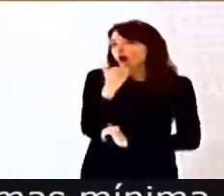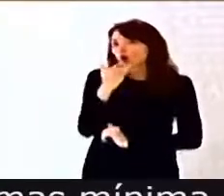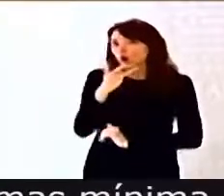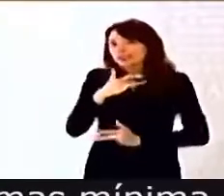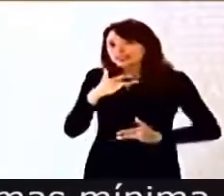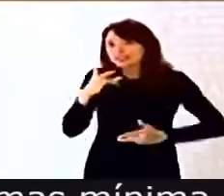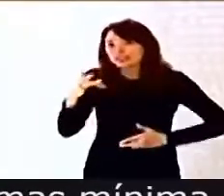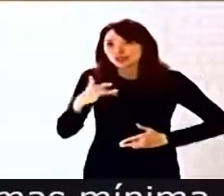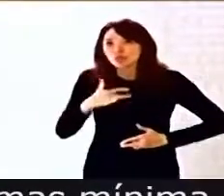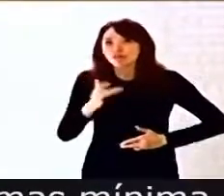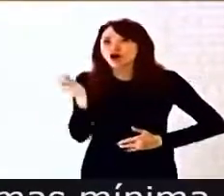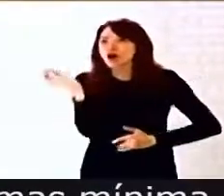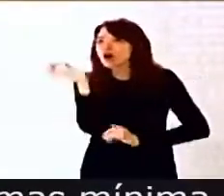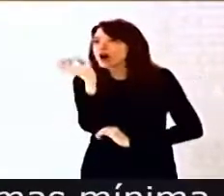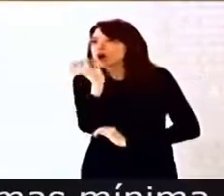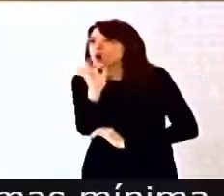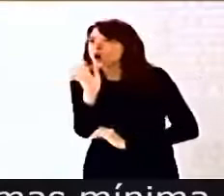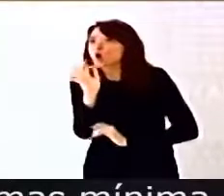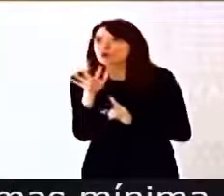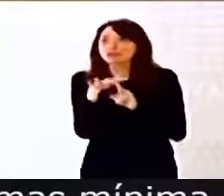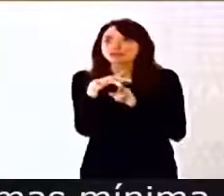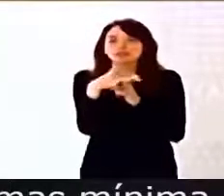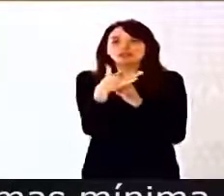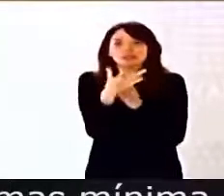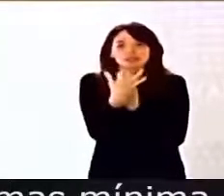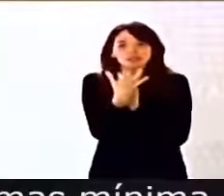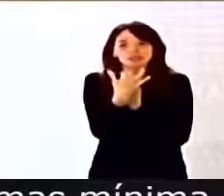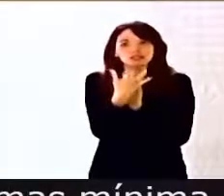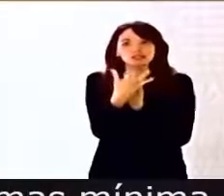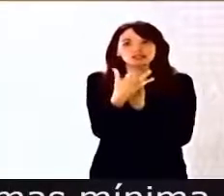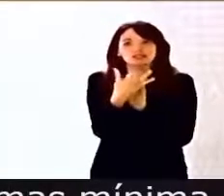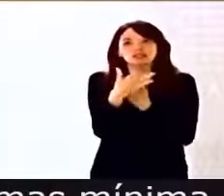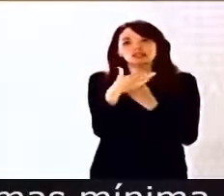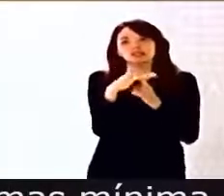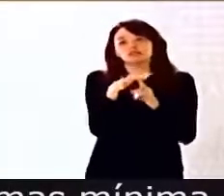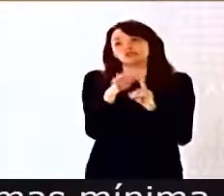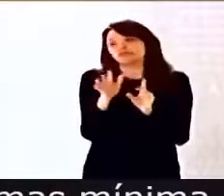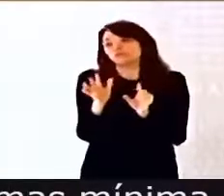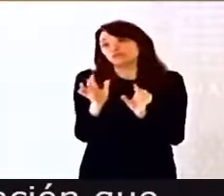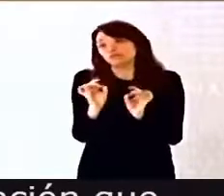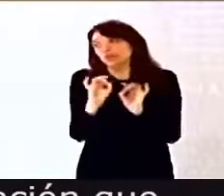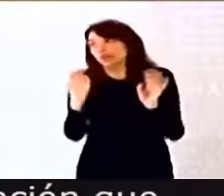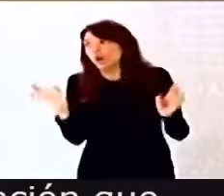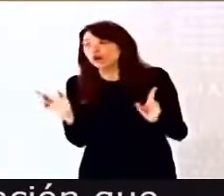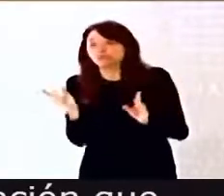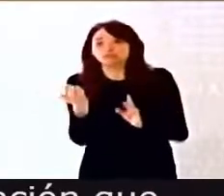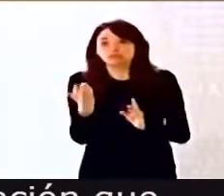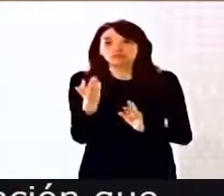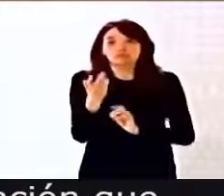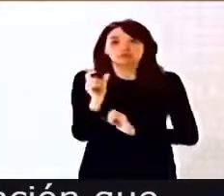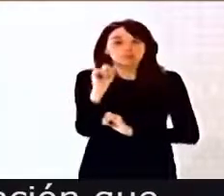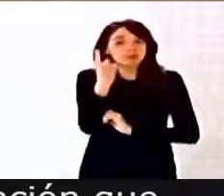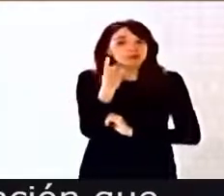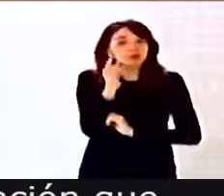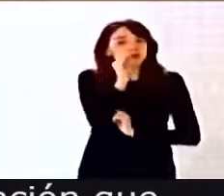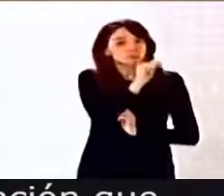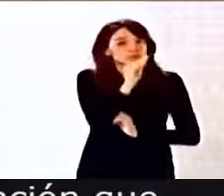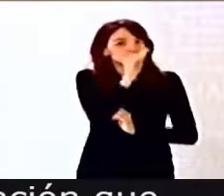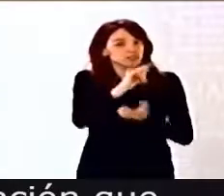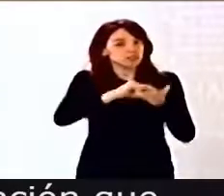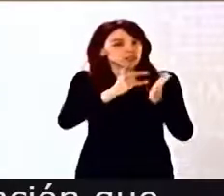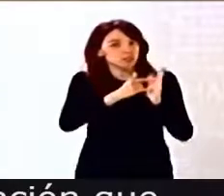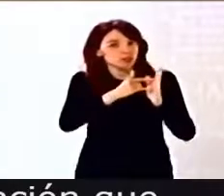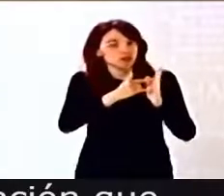de que presentemos alguna situación que evidentemente tenemos que consultar con nuestro sistema sanitario,